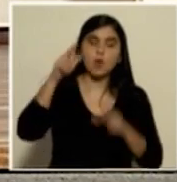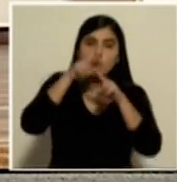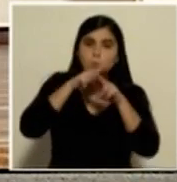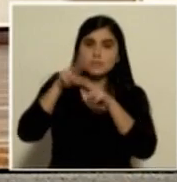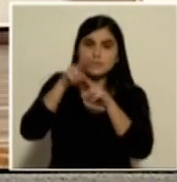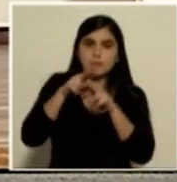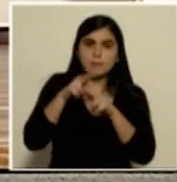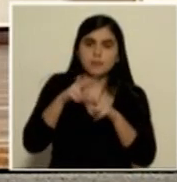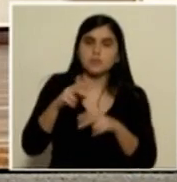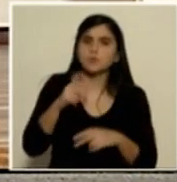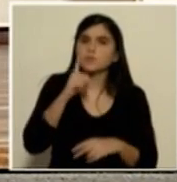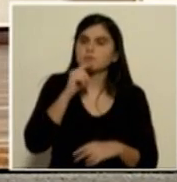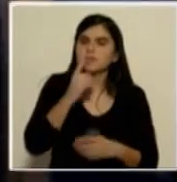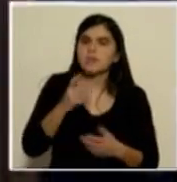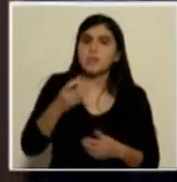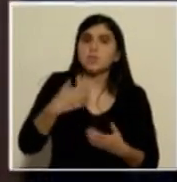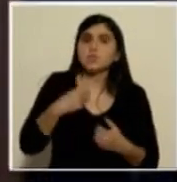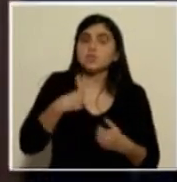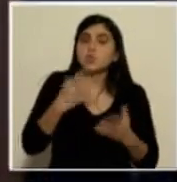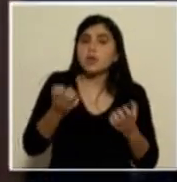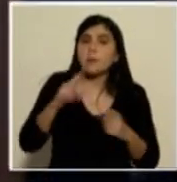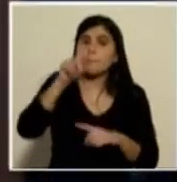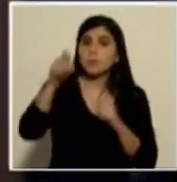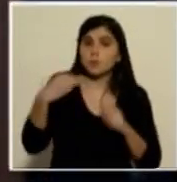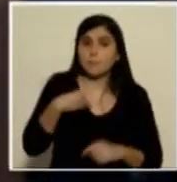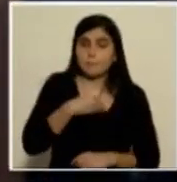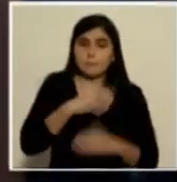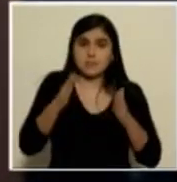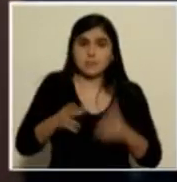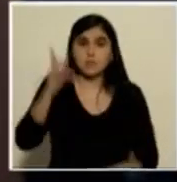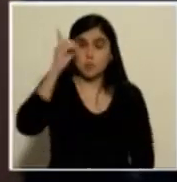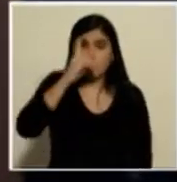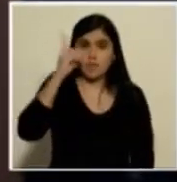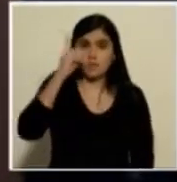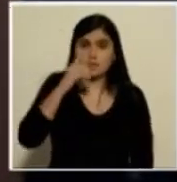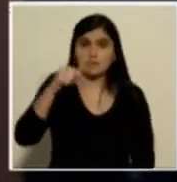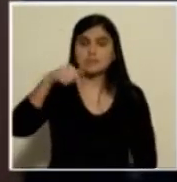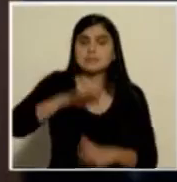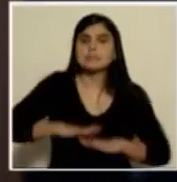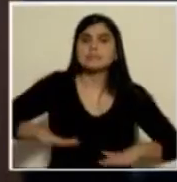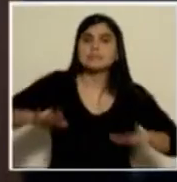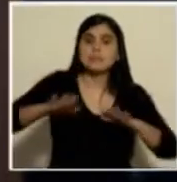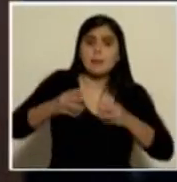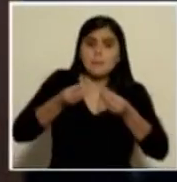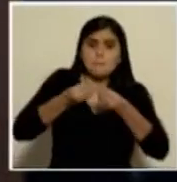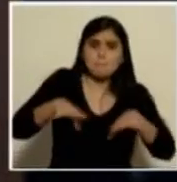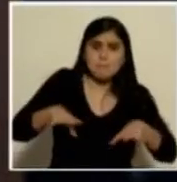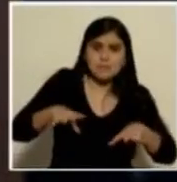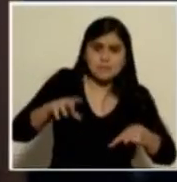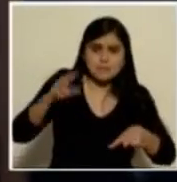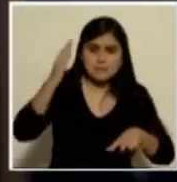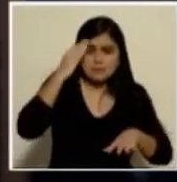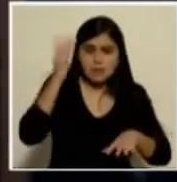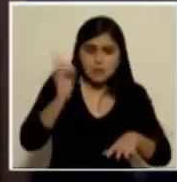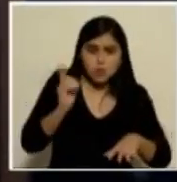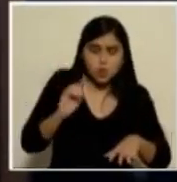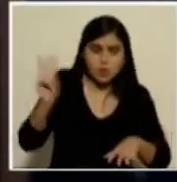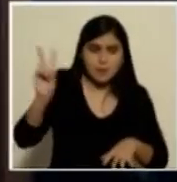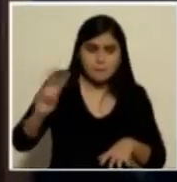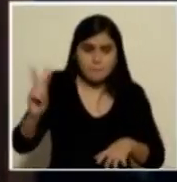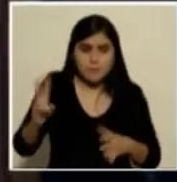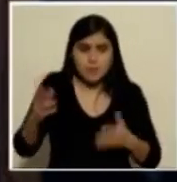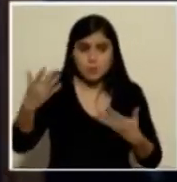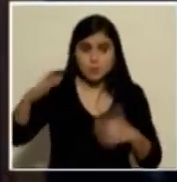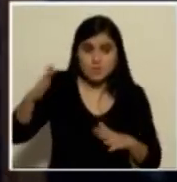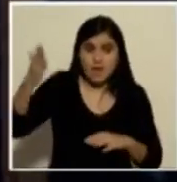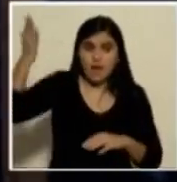Hola, buenas tardes. Quería preguntarle al ministro Daniel Salas, ¿este escenario de perder el rastro epidemiológico estaba presupuestado de un inicio, o la situación